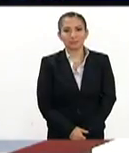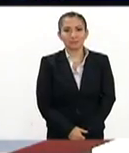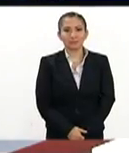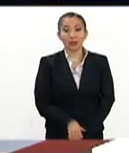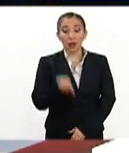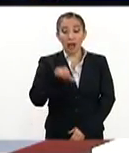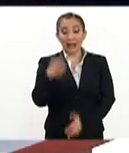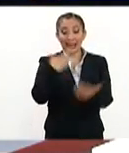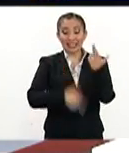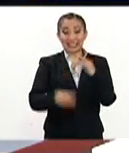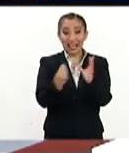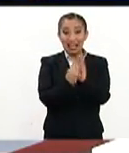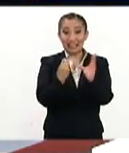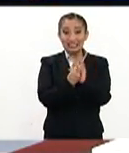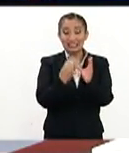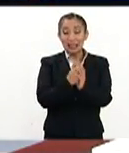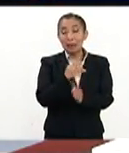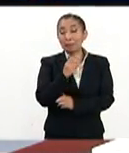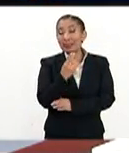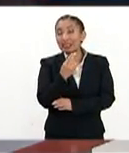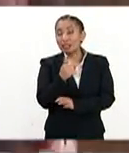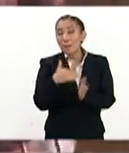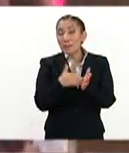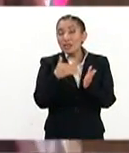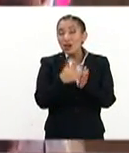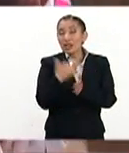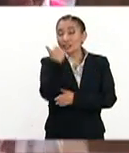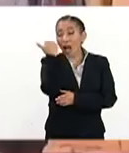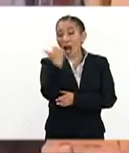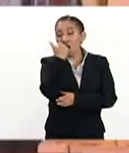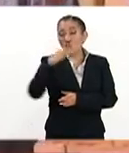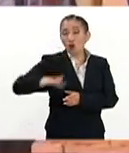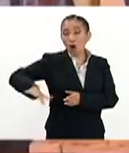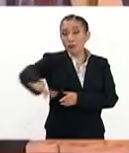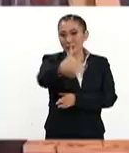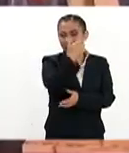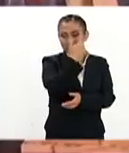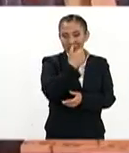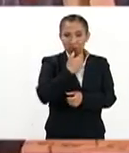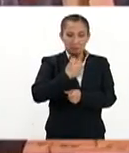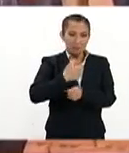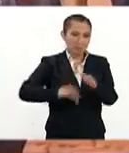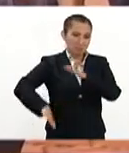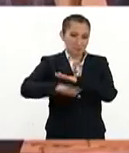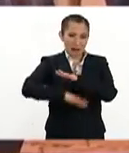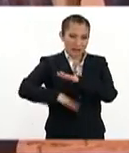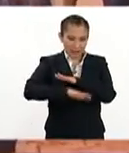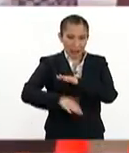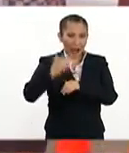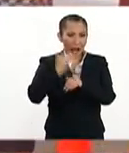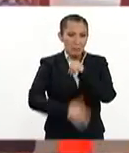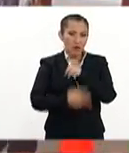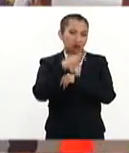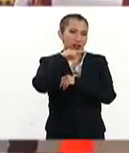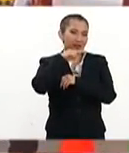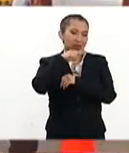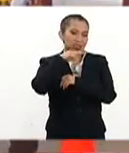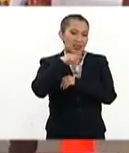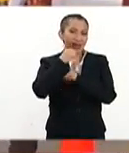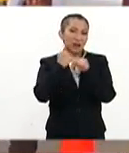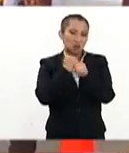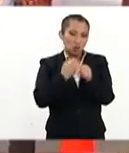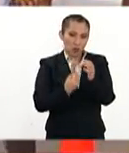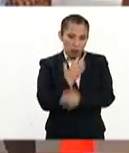Y hoy regresan a clases más de 25 millones de estudiantes del nivel básico tras concluir el periodo vacacional decembrino. Lo